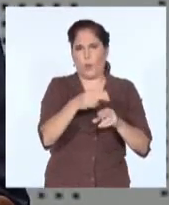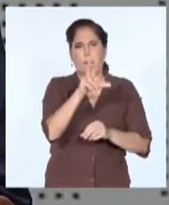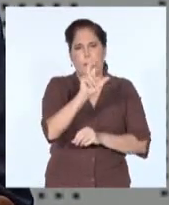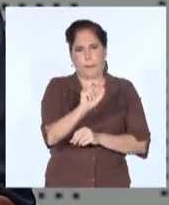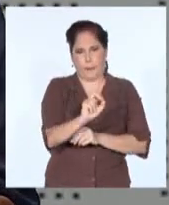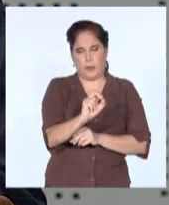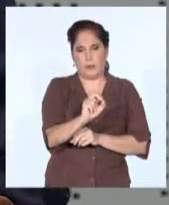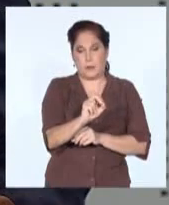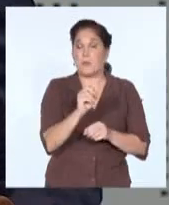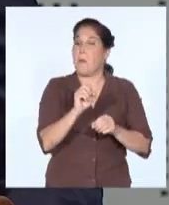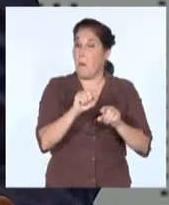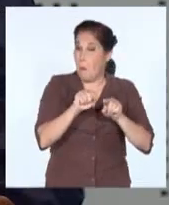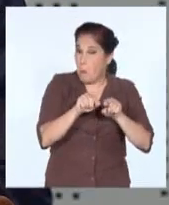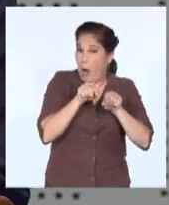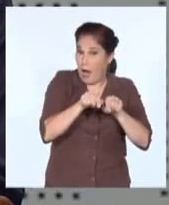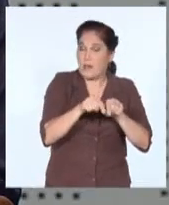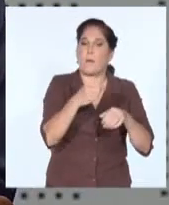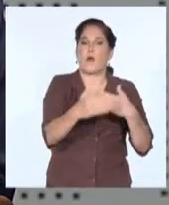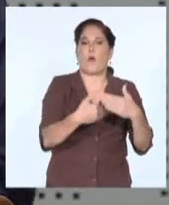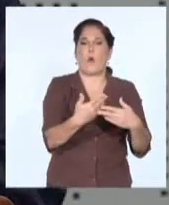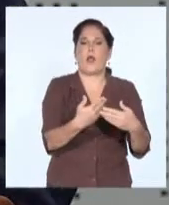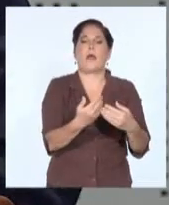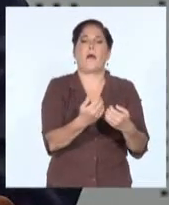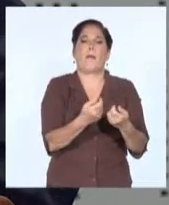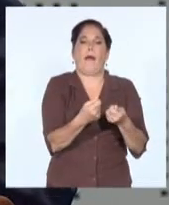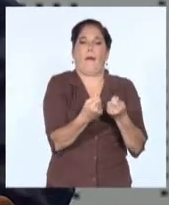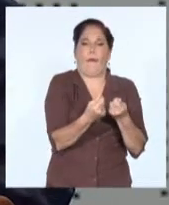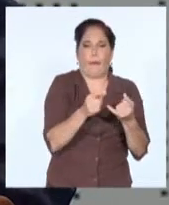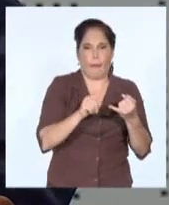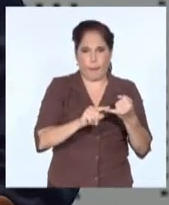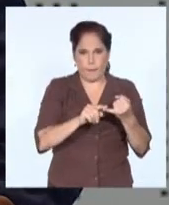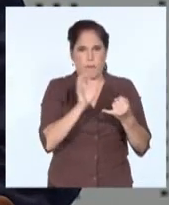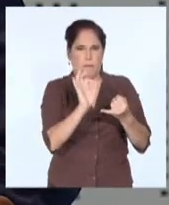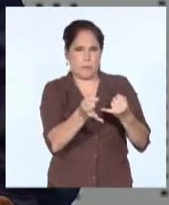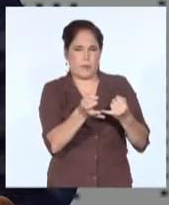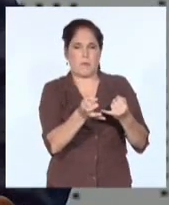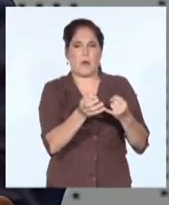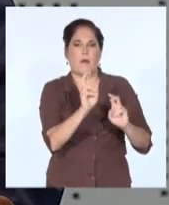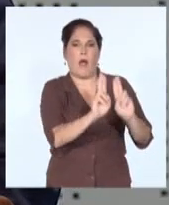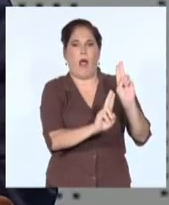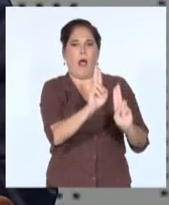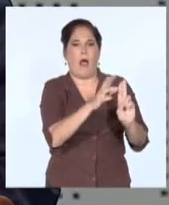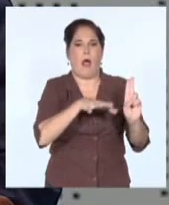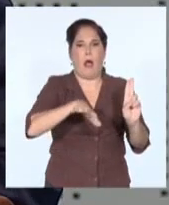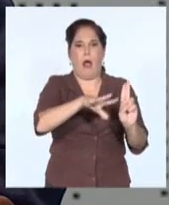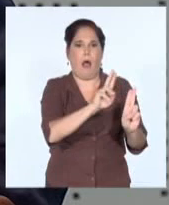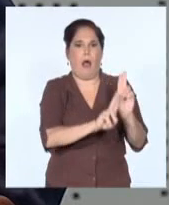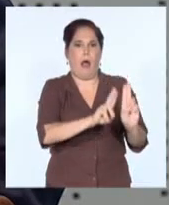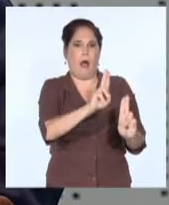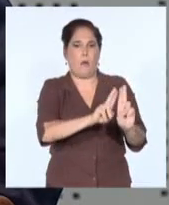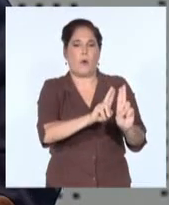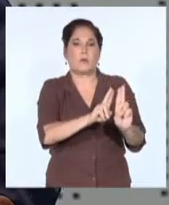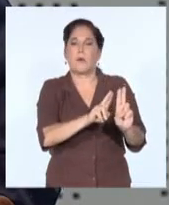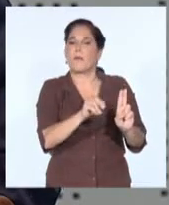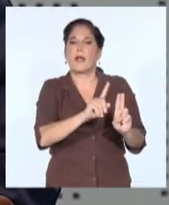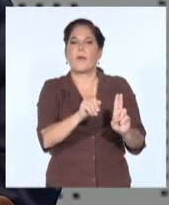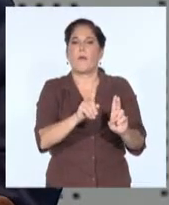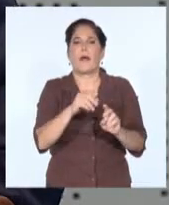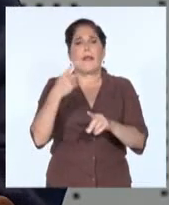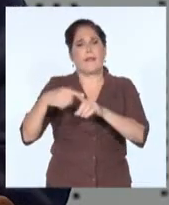de los problemas financieros y las discusiones sobre ellos y el consenso sobre un marco catalizador para Zambia,